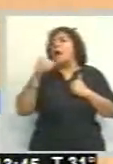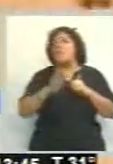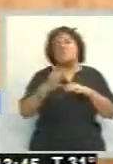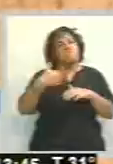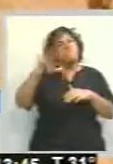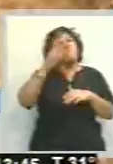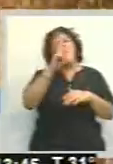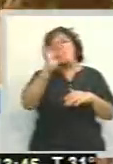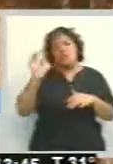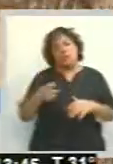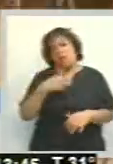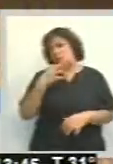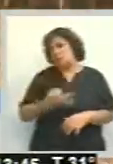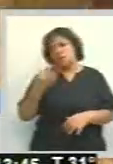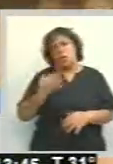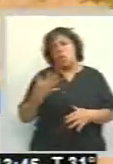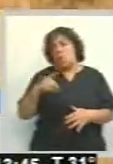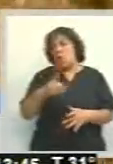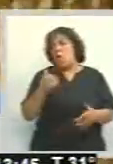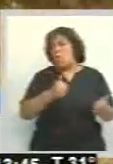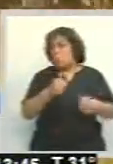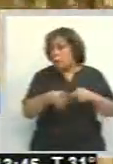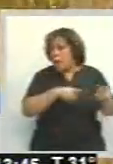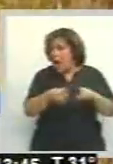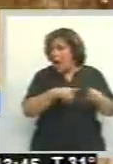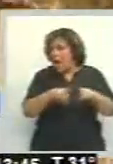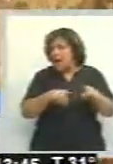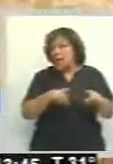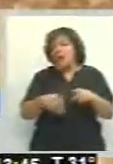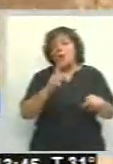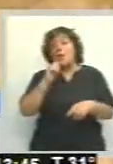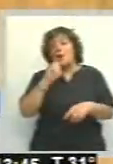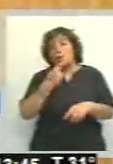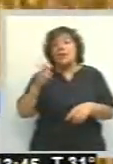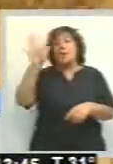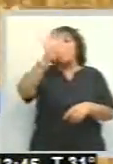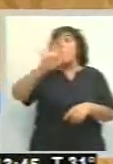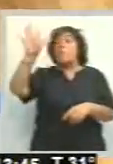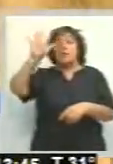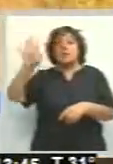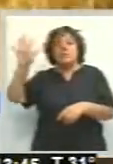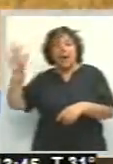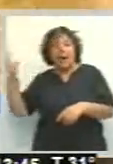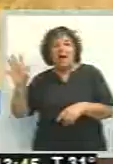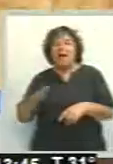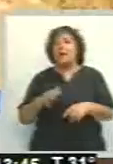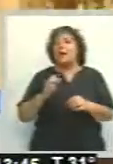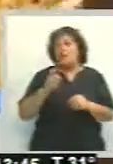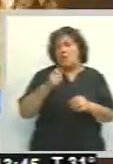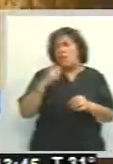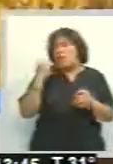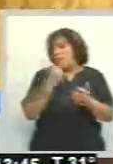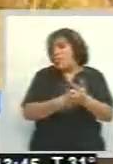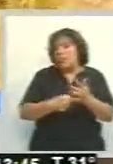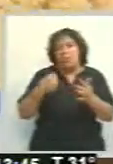100, porque es una carrera muy linda por los paisajes también, y dura,